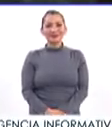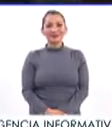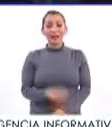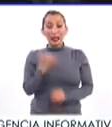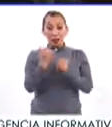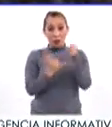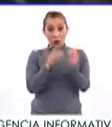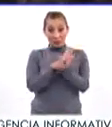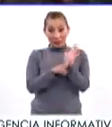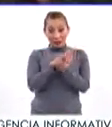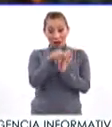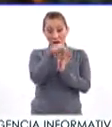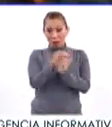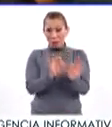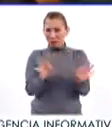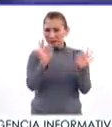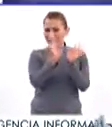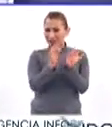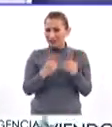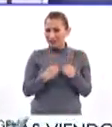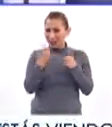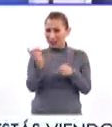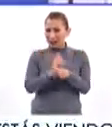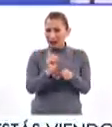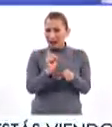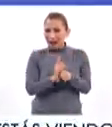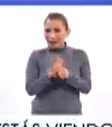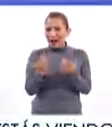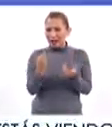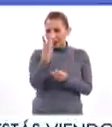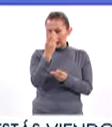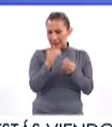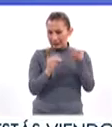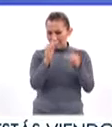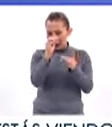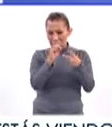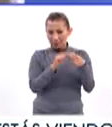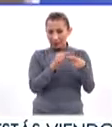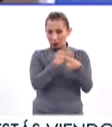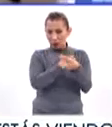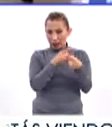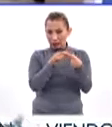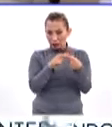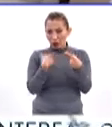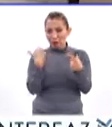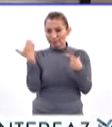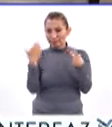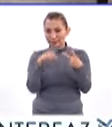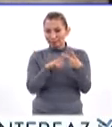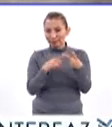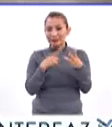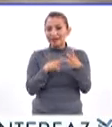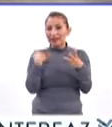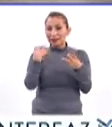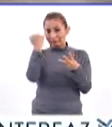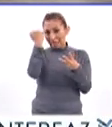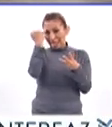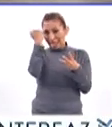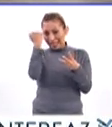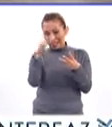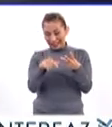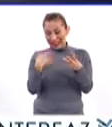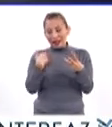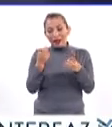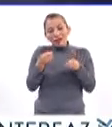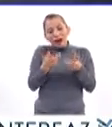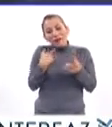Los videojuegos resultan trascendentales en nuestra vida cotidiana en 3 niveles: el educativo, de entretenimiento y el mítico, en donde